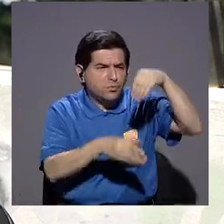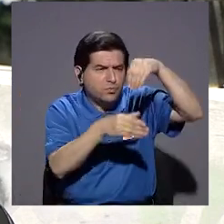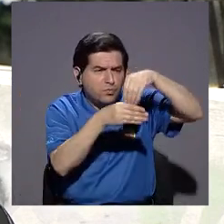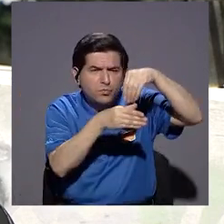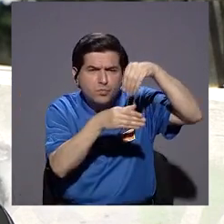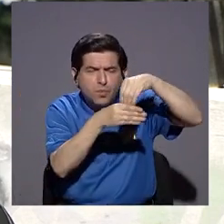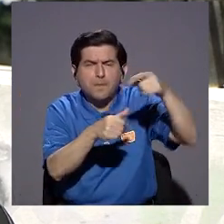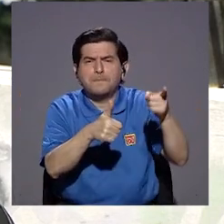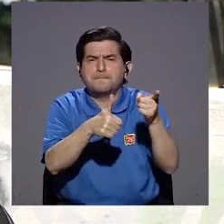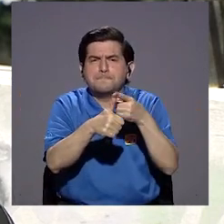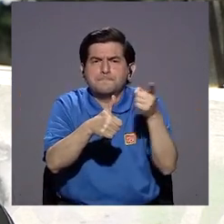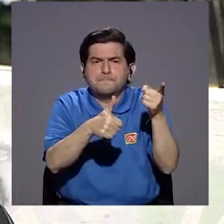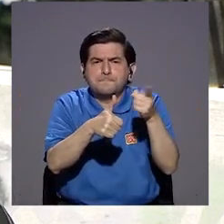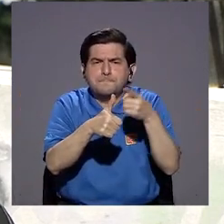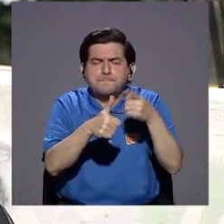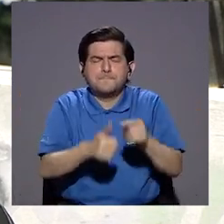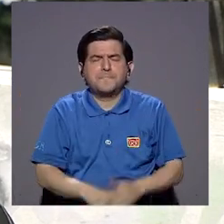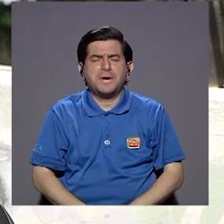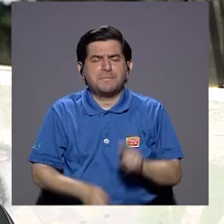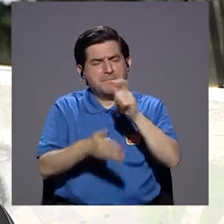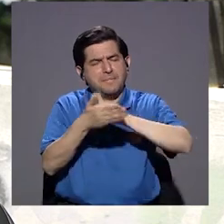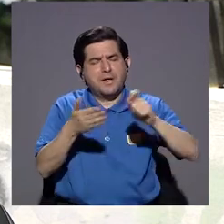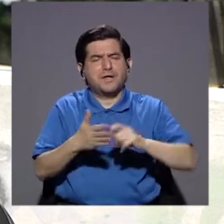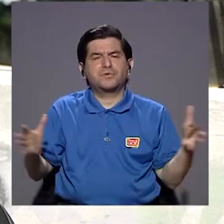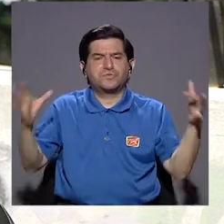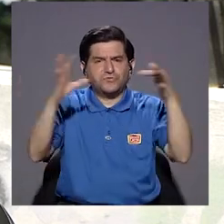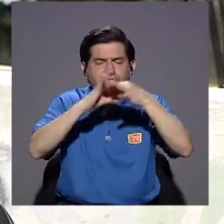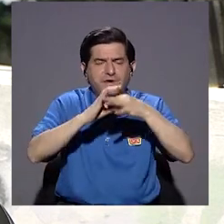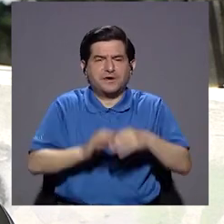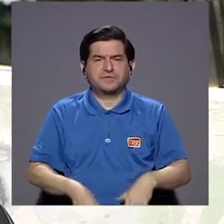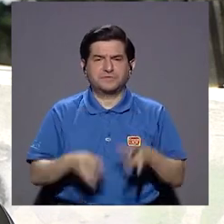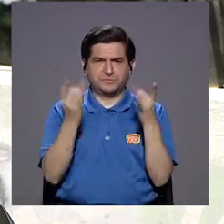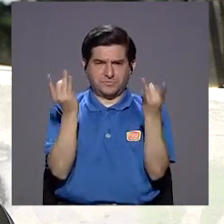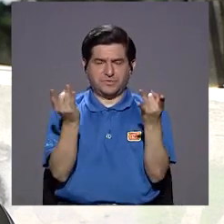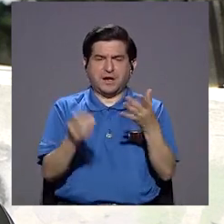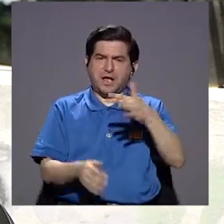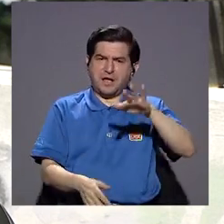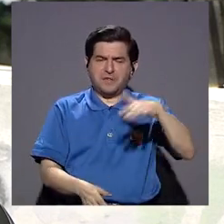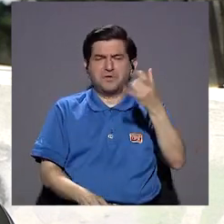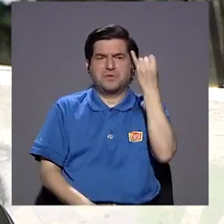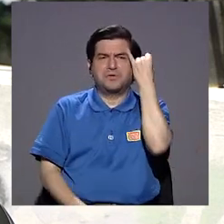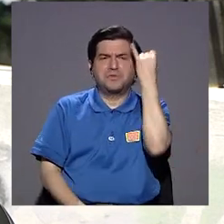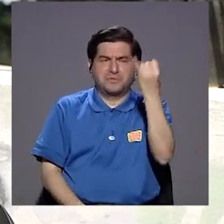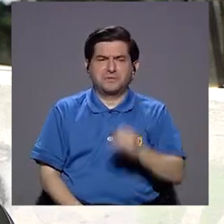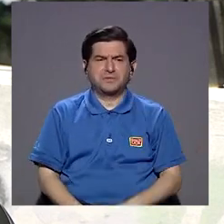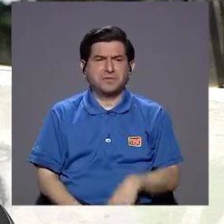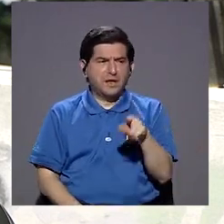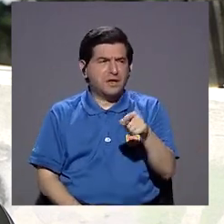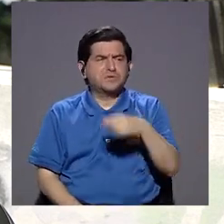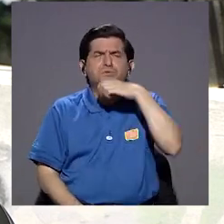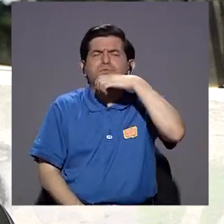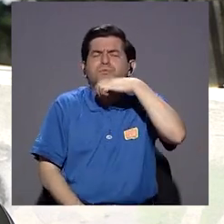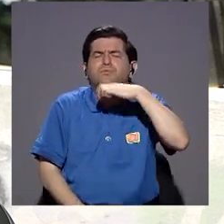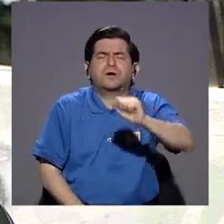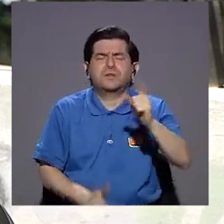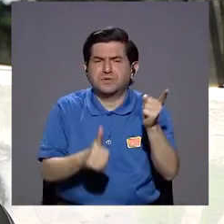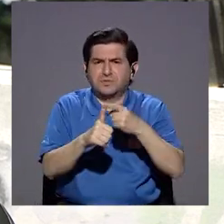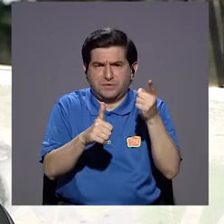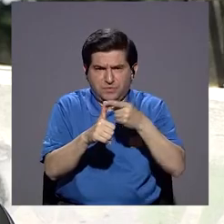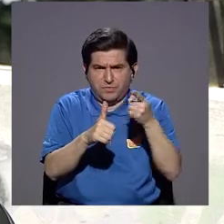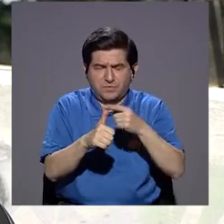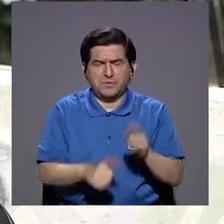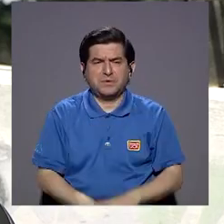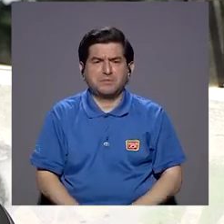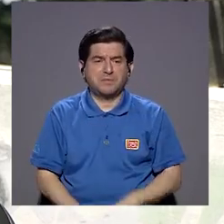es como los primeros escritos sobre yoga. Entonces, para más o menos darnos una idea de que es algo muy antiguo, que primero